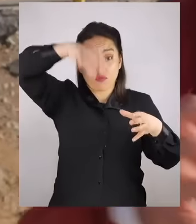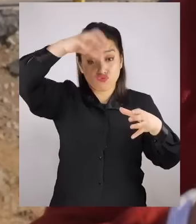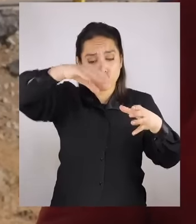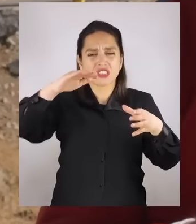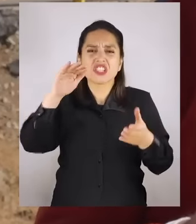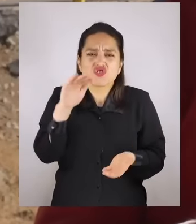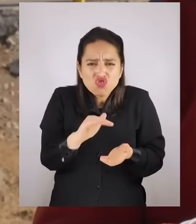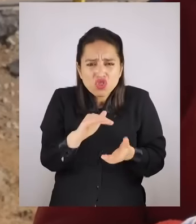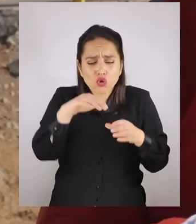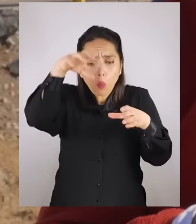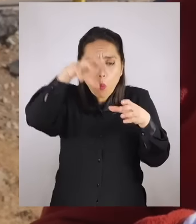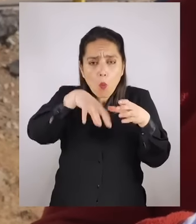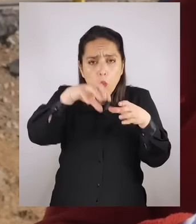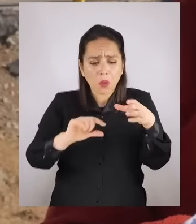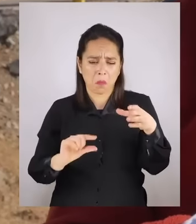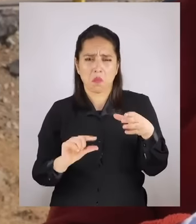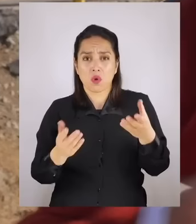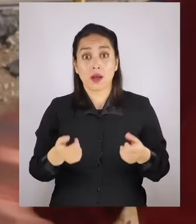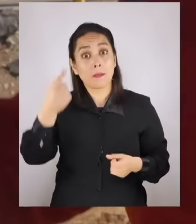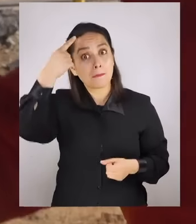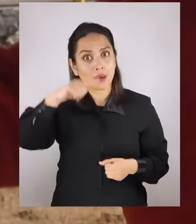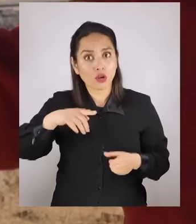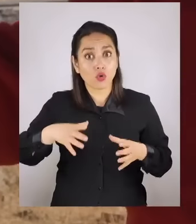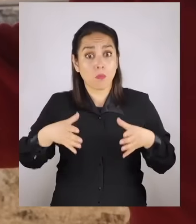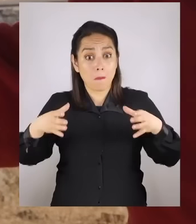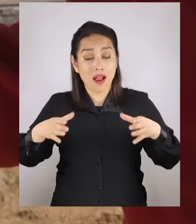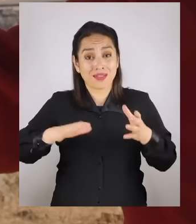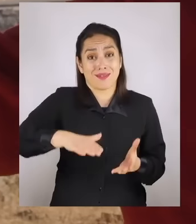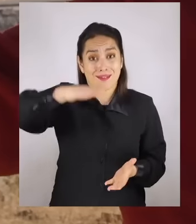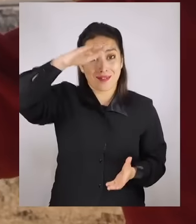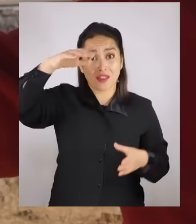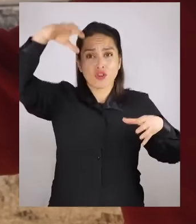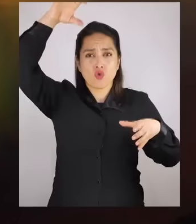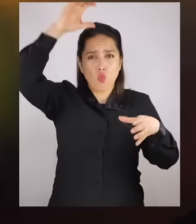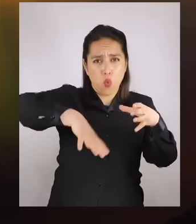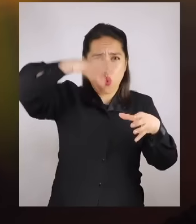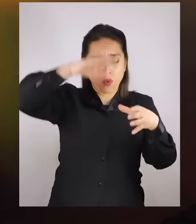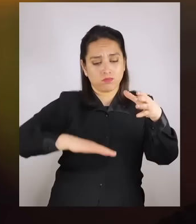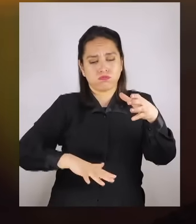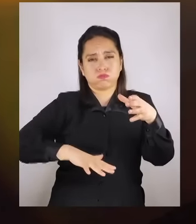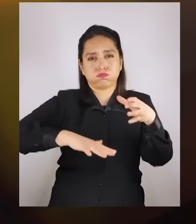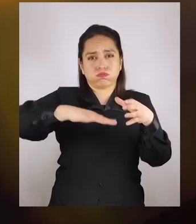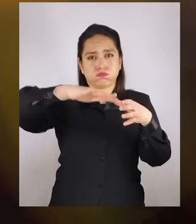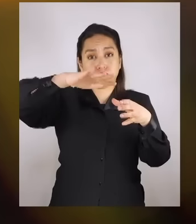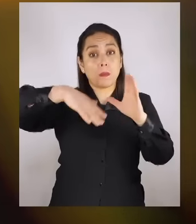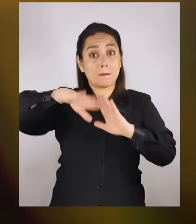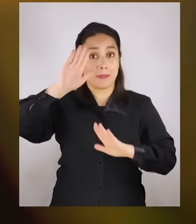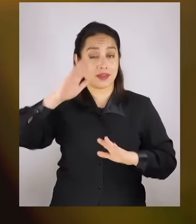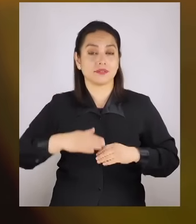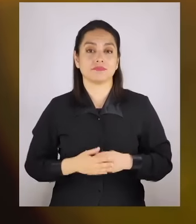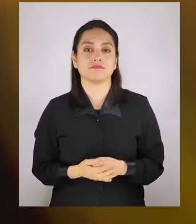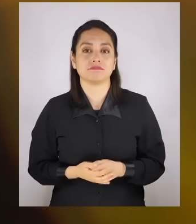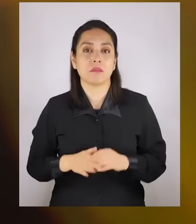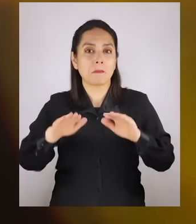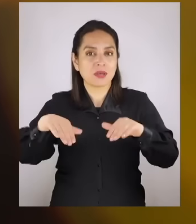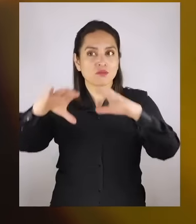balde chiquitito, vas a conectar poca agua. Pero si tienes un balde grande, vas a conectar mucho más agua.